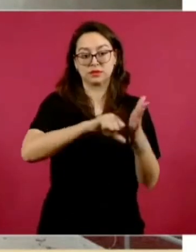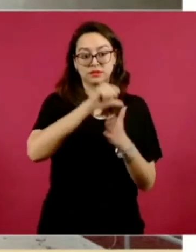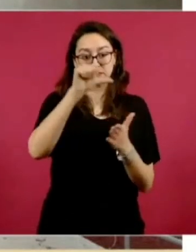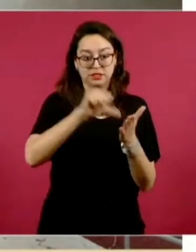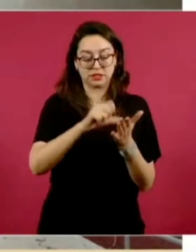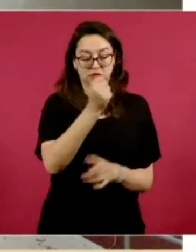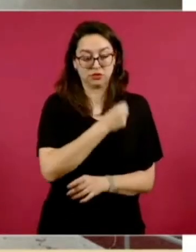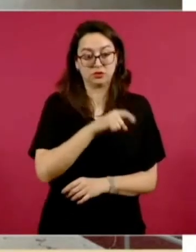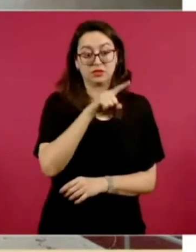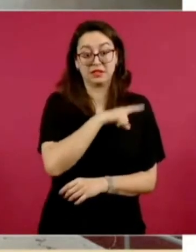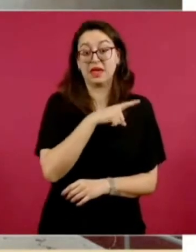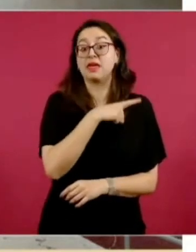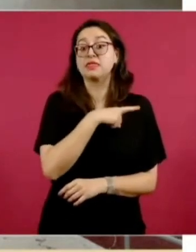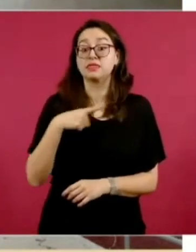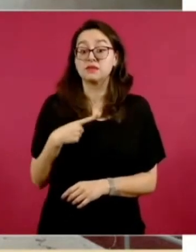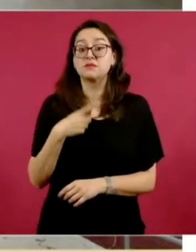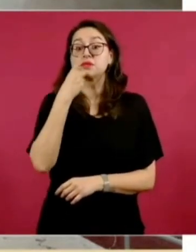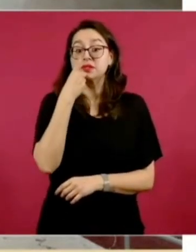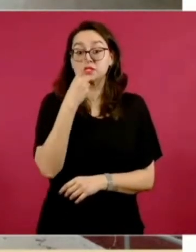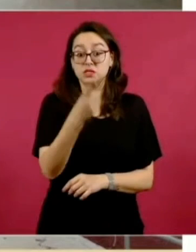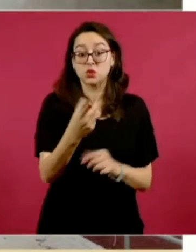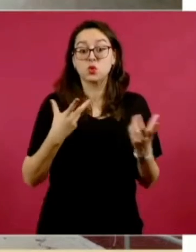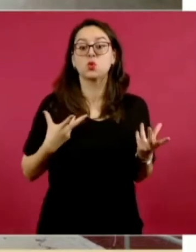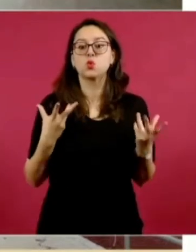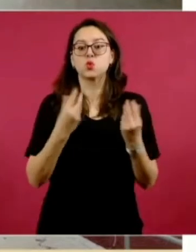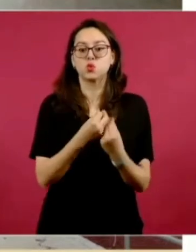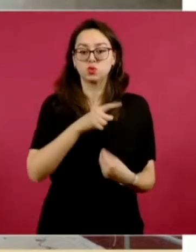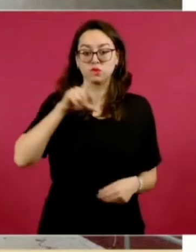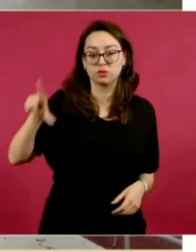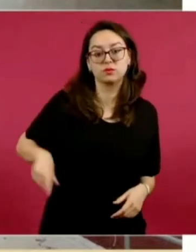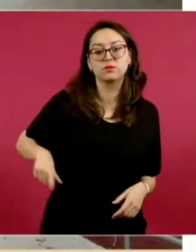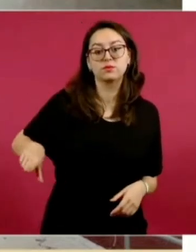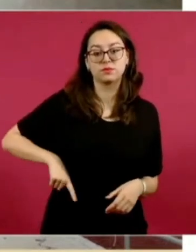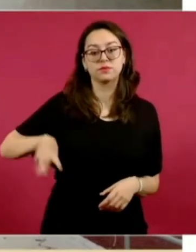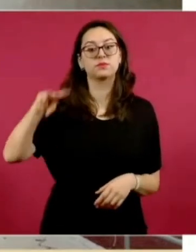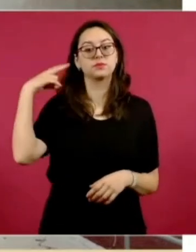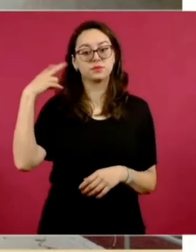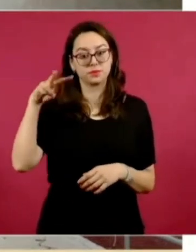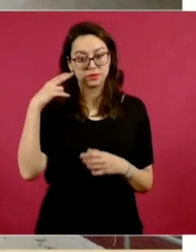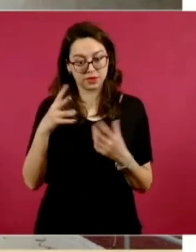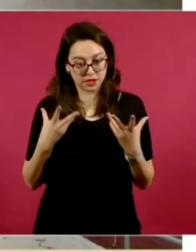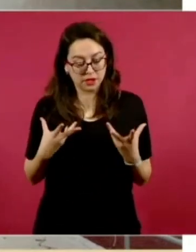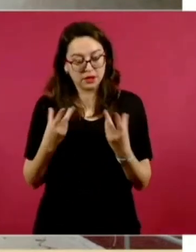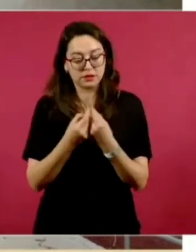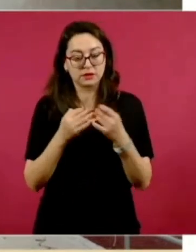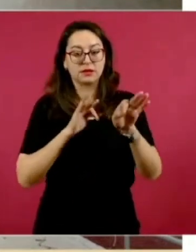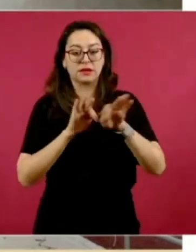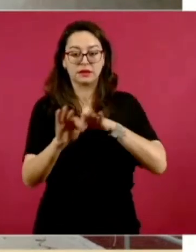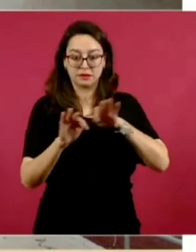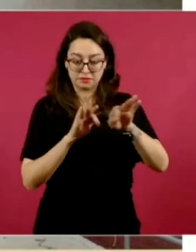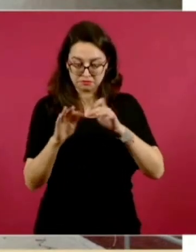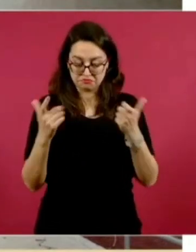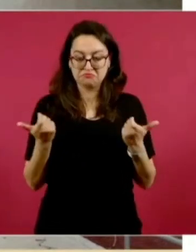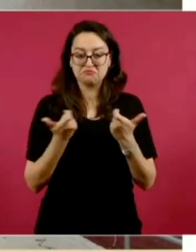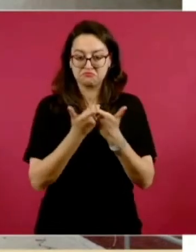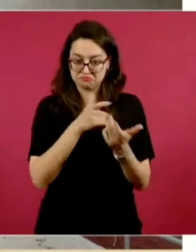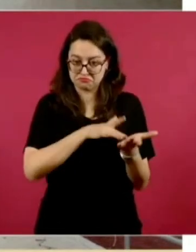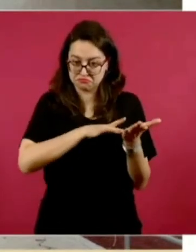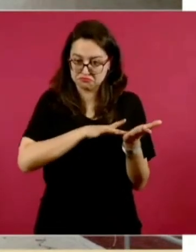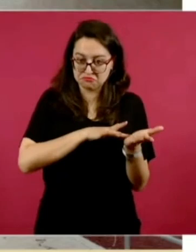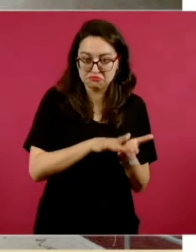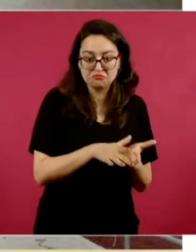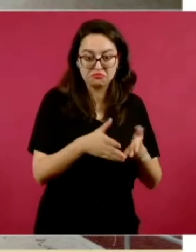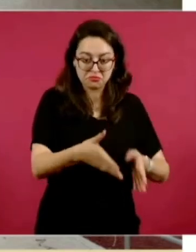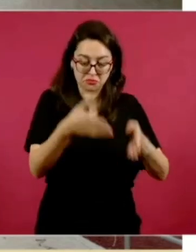hay que decirlo, el trabajo fue en conjunto con el gobierno del estado de Veracruz. El gobernador Cuitláhuac García se